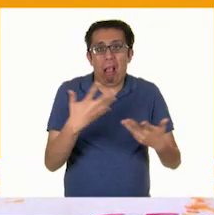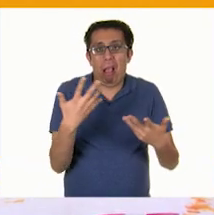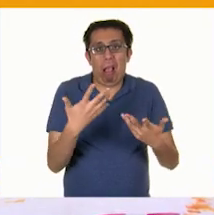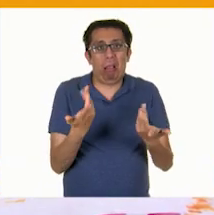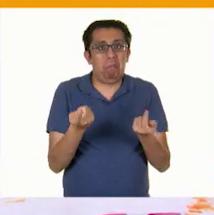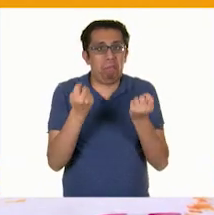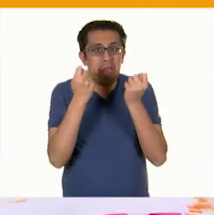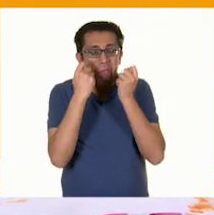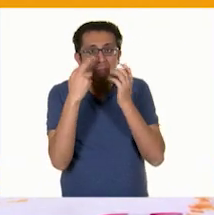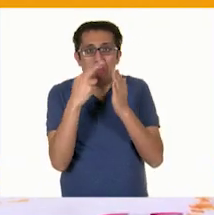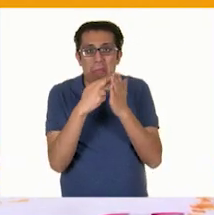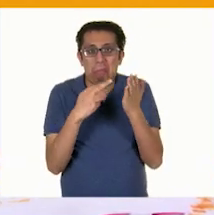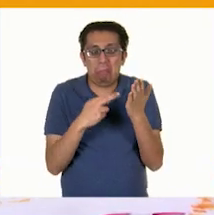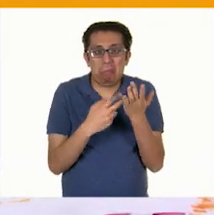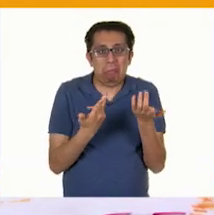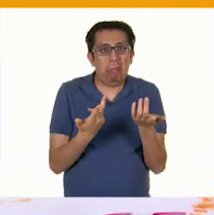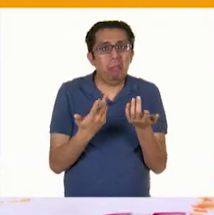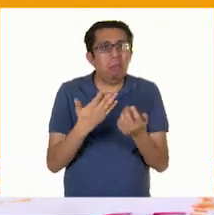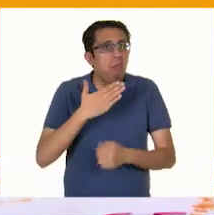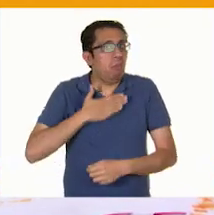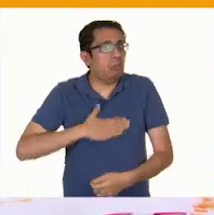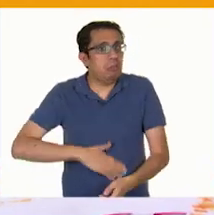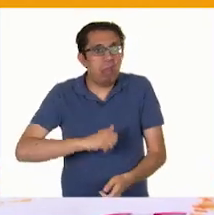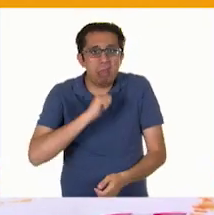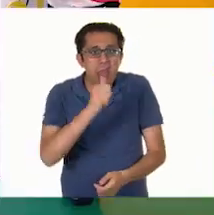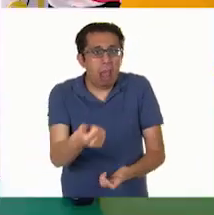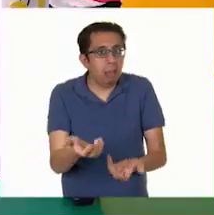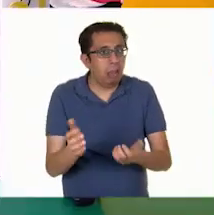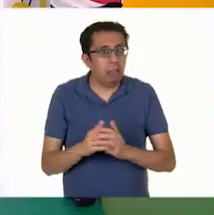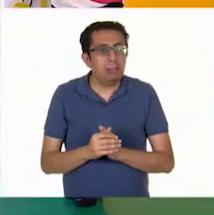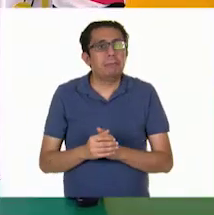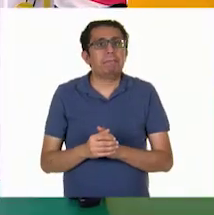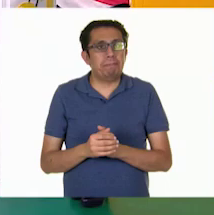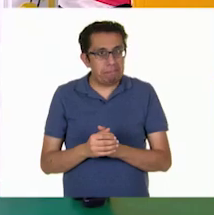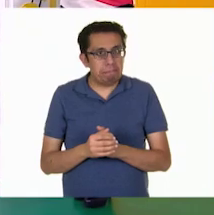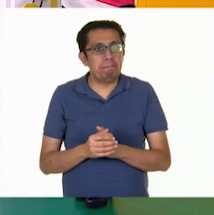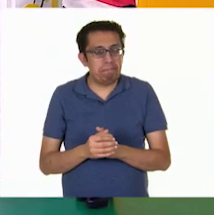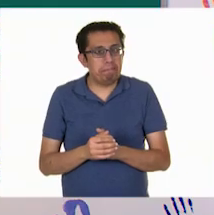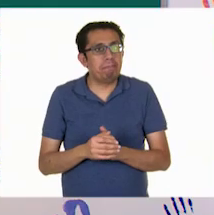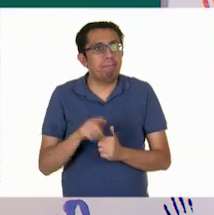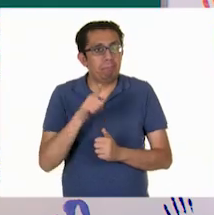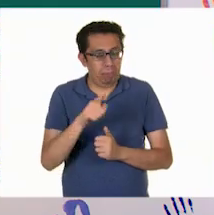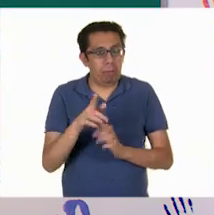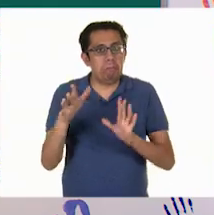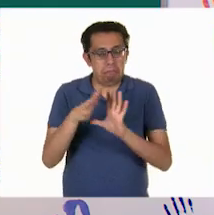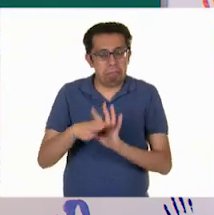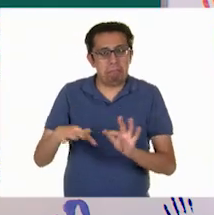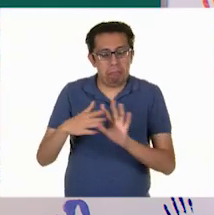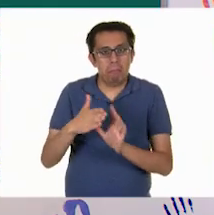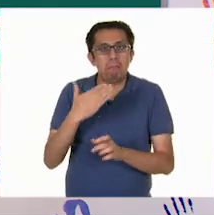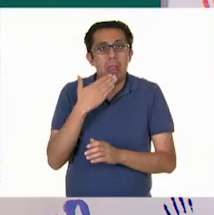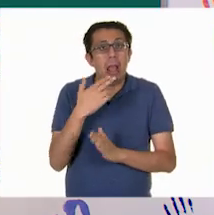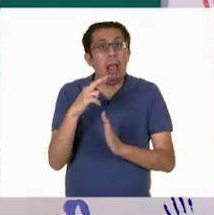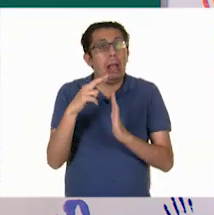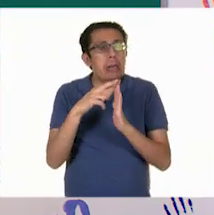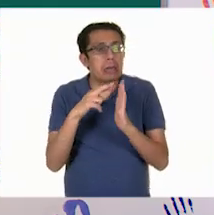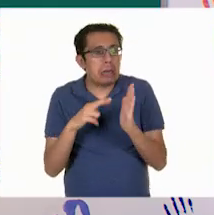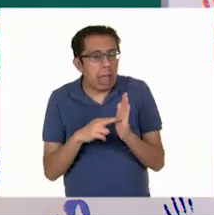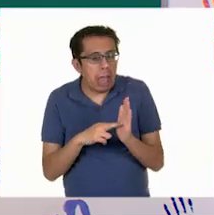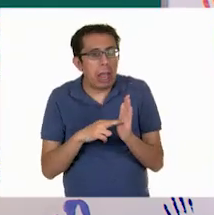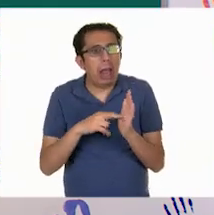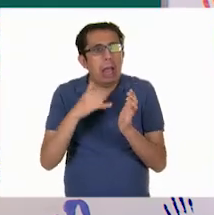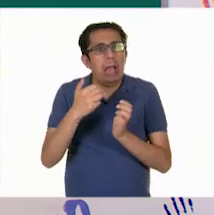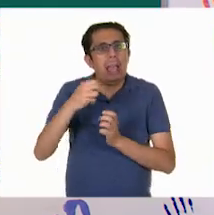de acuerdo, ¿no? Pues no habría justicia. Sí, bueno, pues tú misma lo acabas de decir. Las reglas y las normas